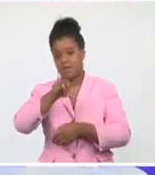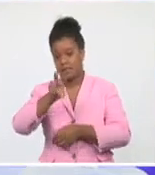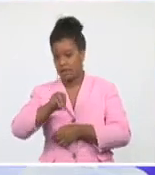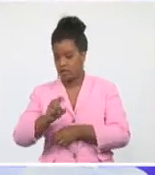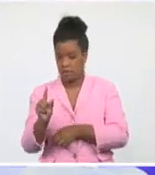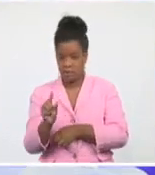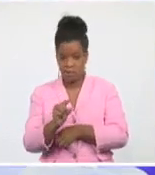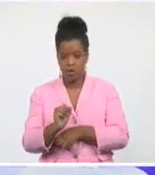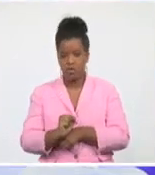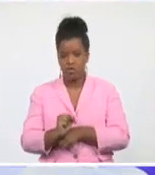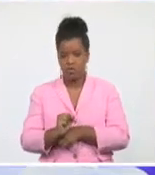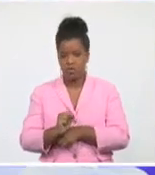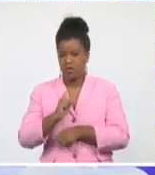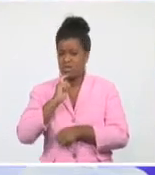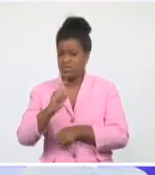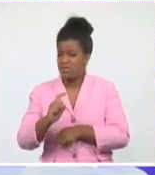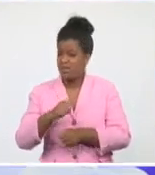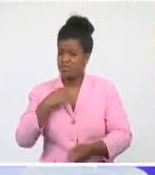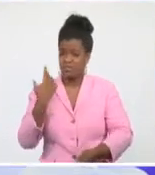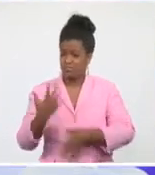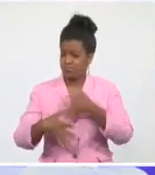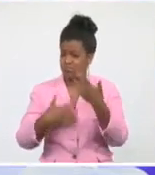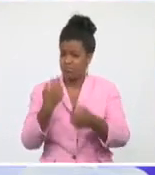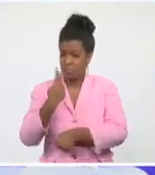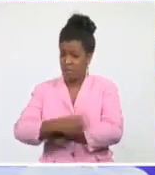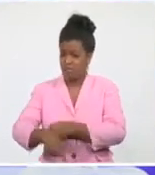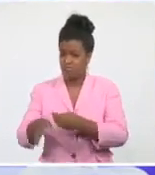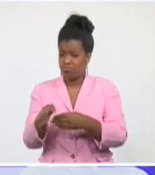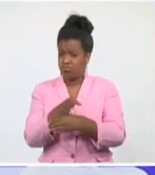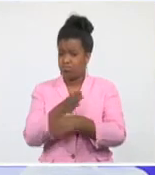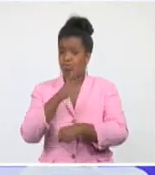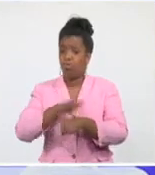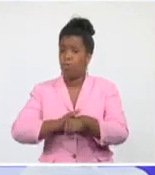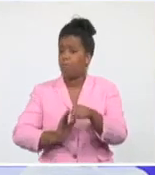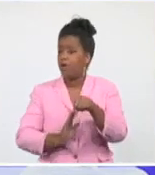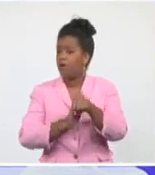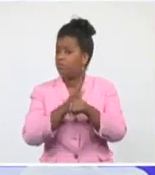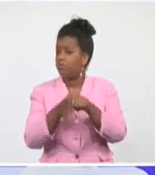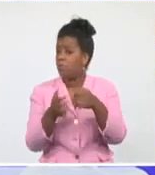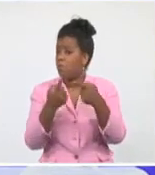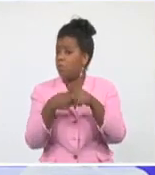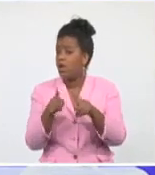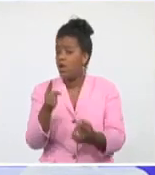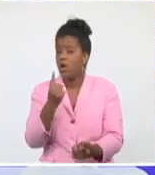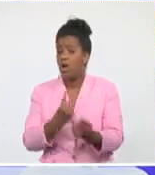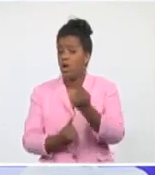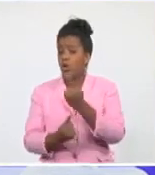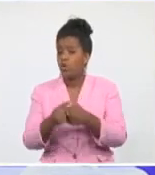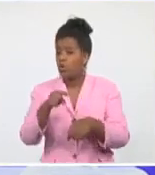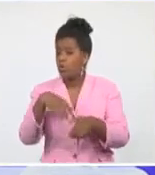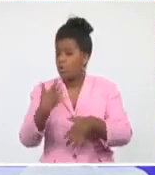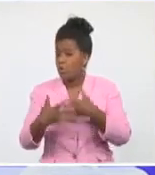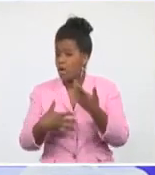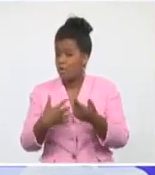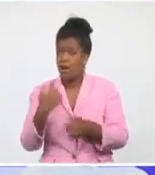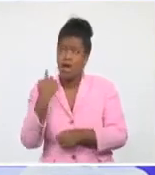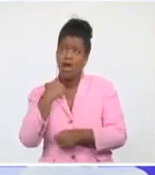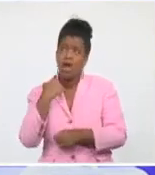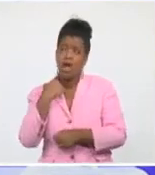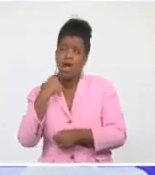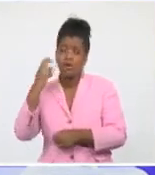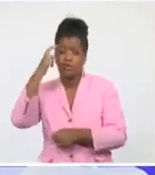habla de las múltiples crisis generadas por la COVID-19, pero algunos problemas son decenas de años más